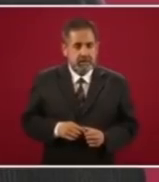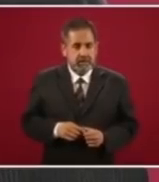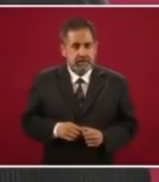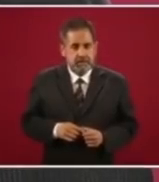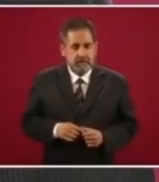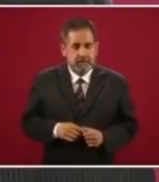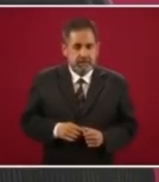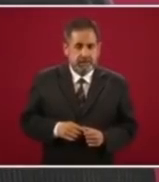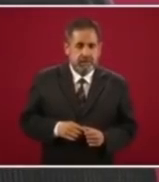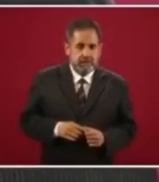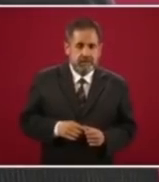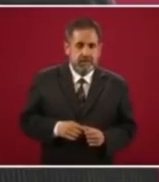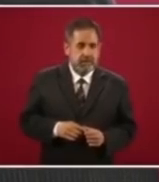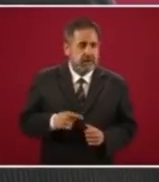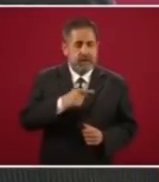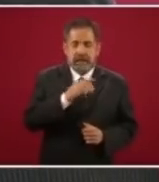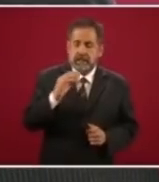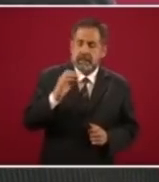de Sempra,